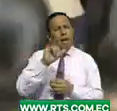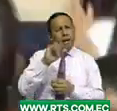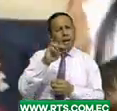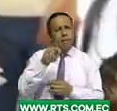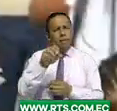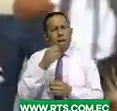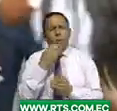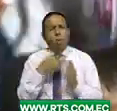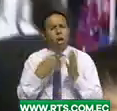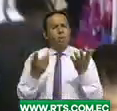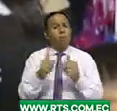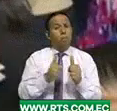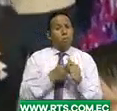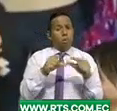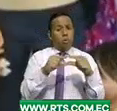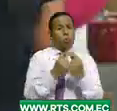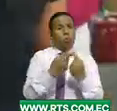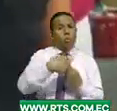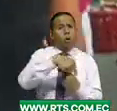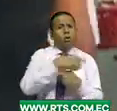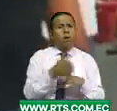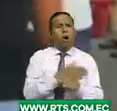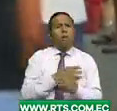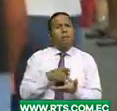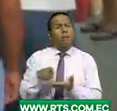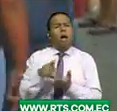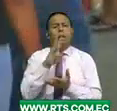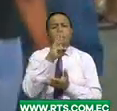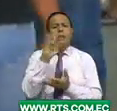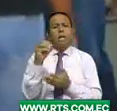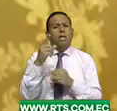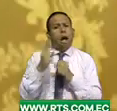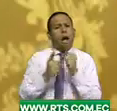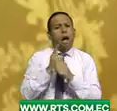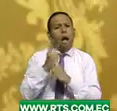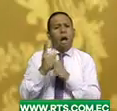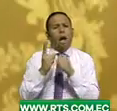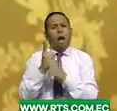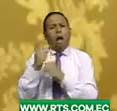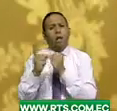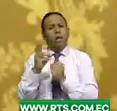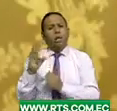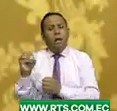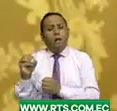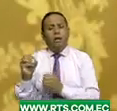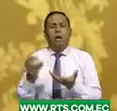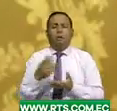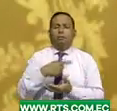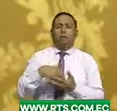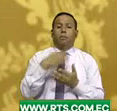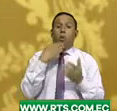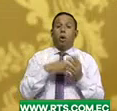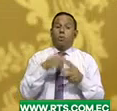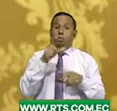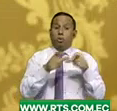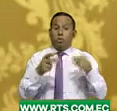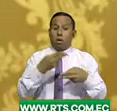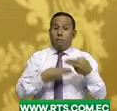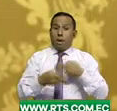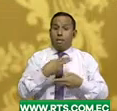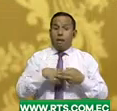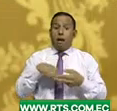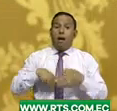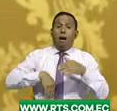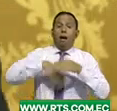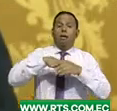el caso del primer sector, se debía pagar $60 anuales. Para quienes vendan hasta 2.500